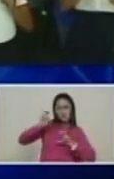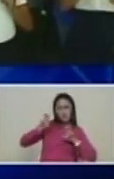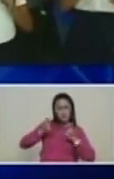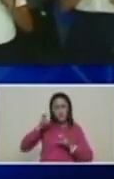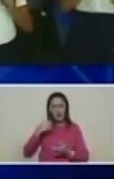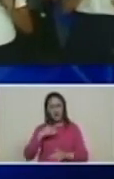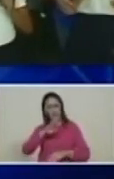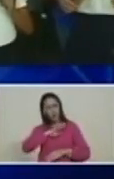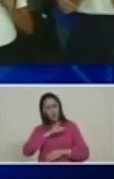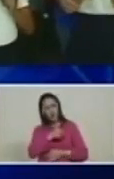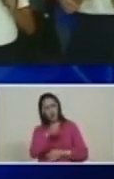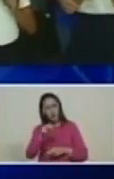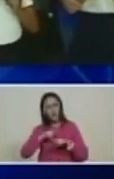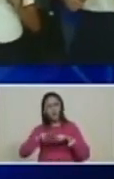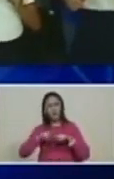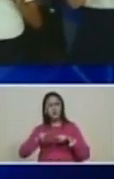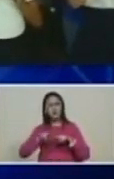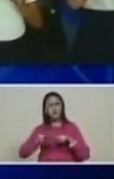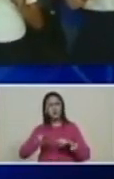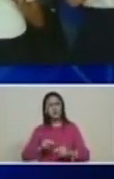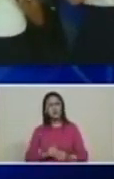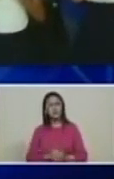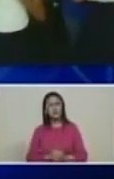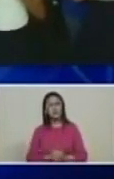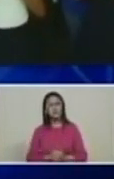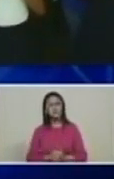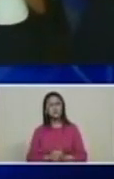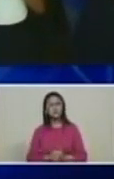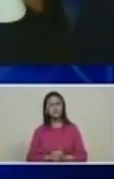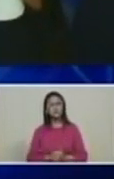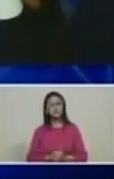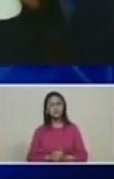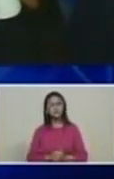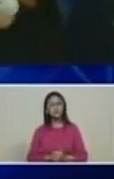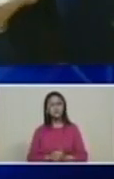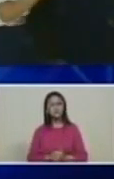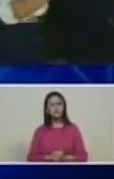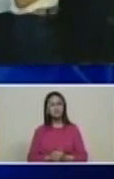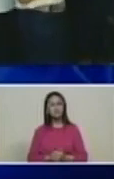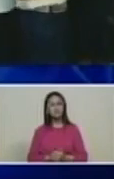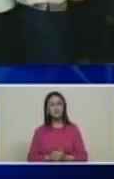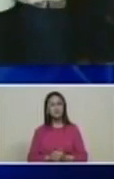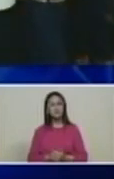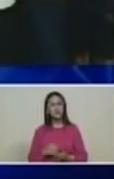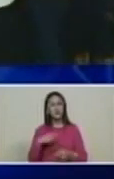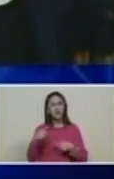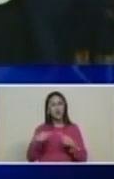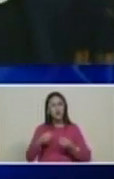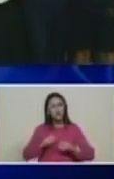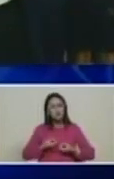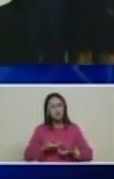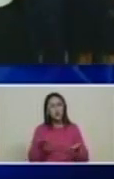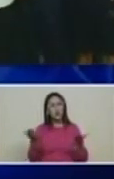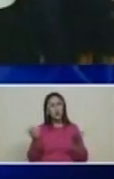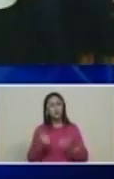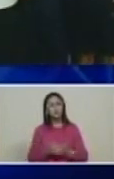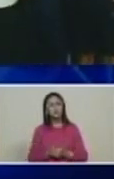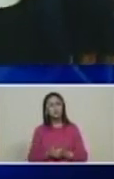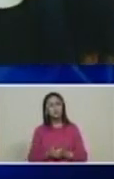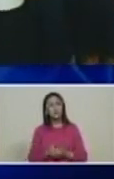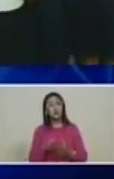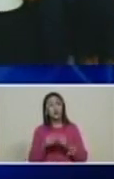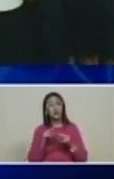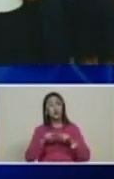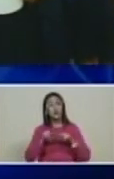capacidad de crear, la capacidad de hacer, que rescate a Simón Rodríguez todos los días. Ahí están todos los